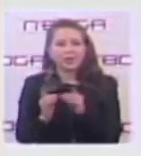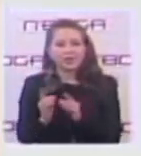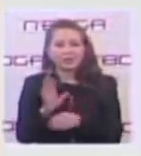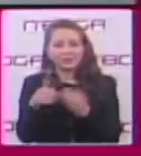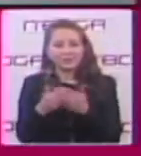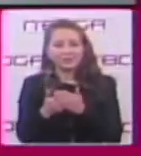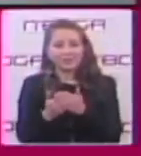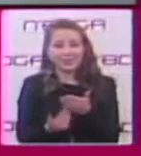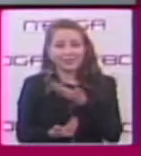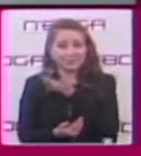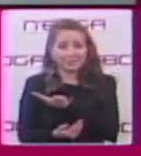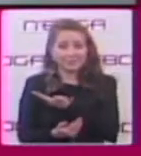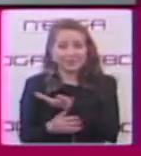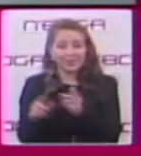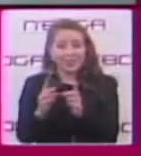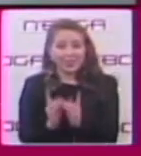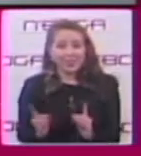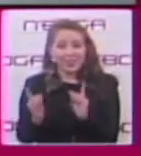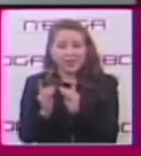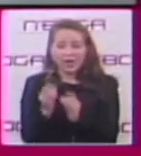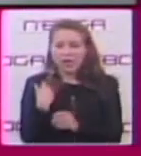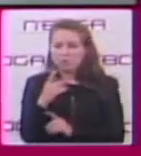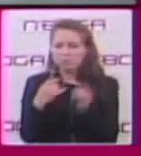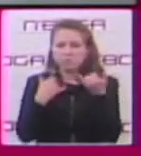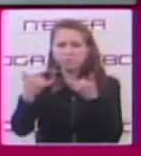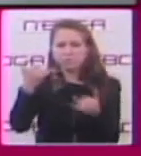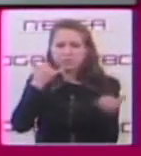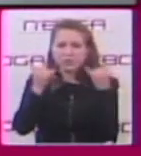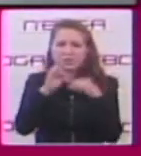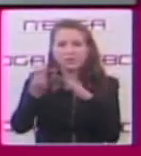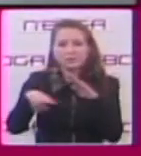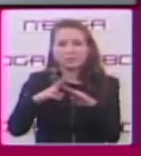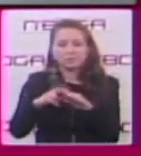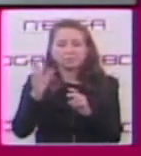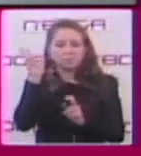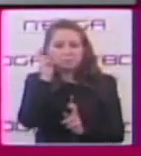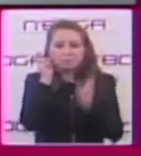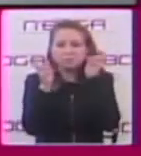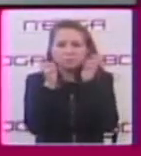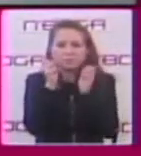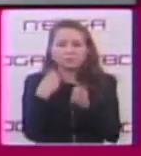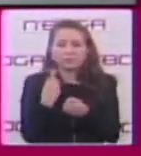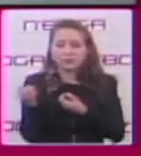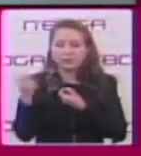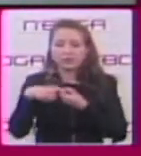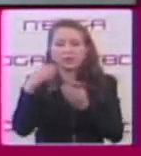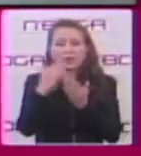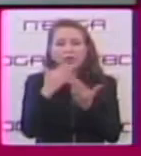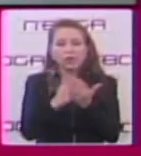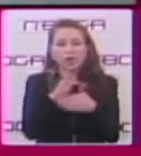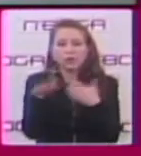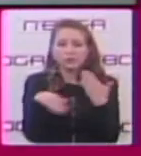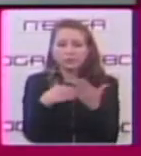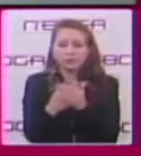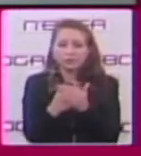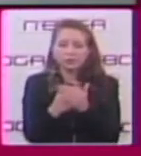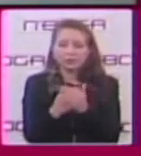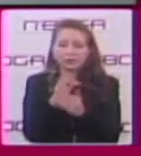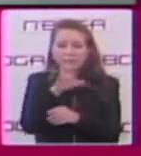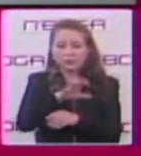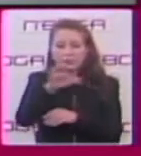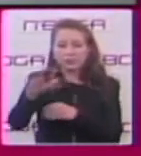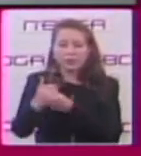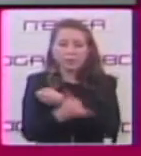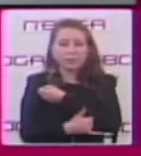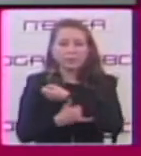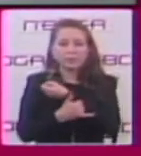0997-989-216. Hemos recibido muchos interesados a nivel nacional y estamos escuchando y registrando a todos en todas las ciudades del